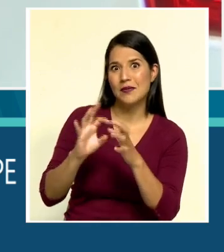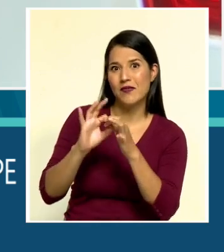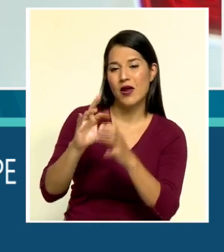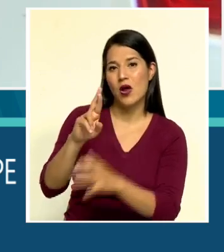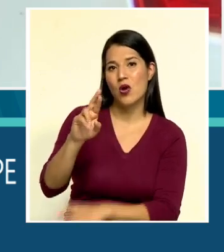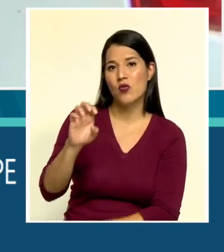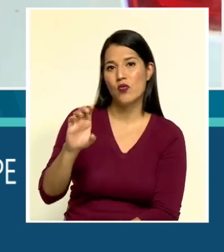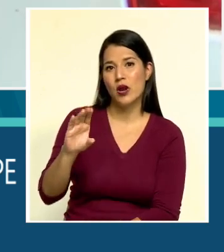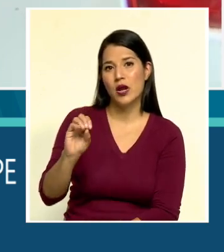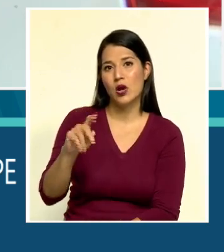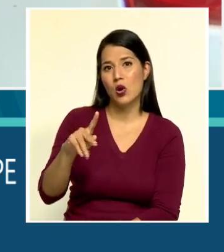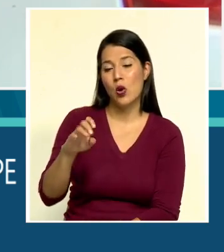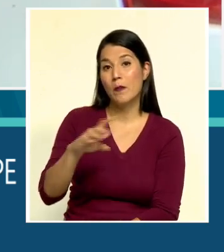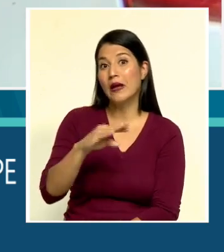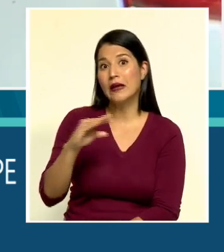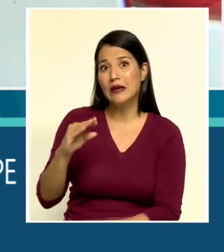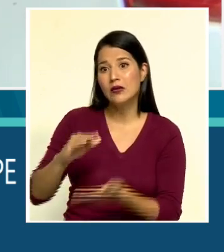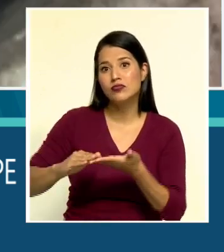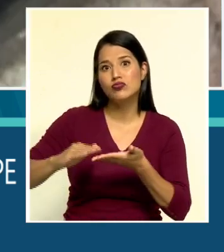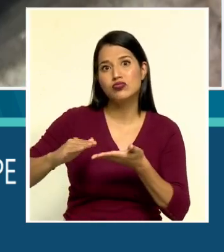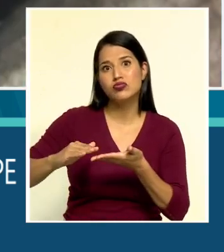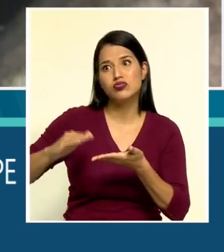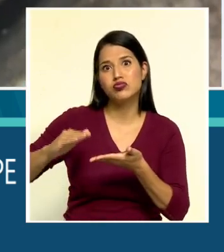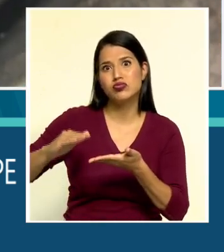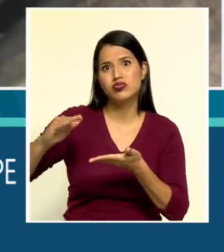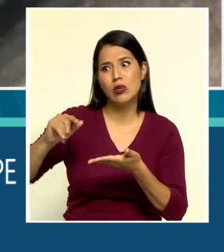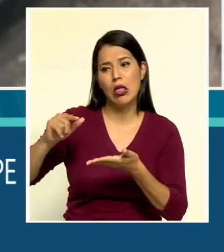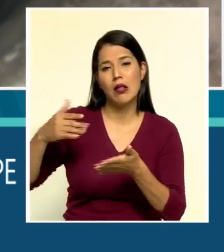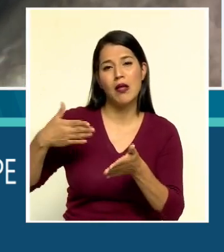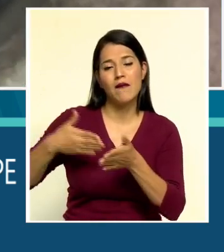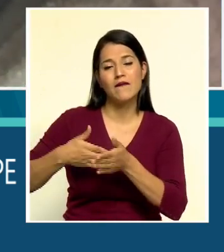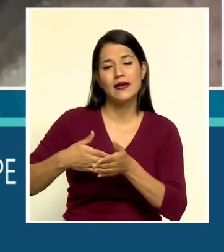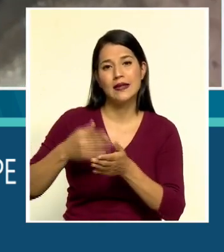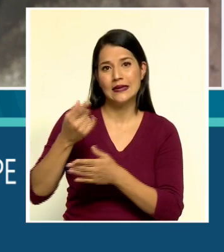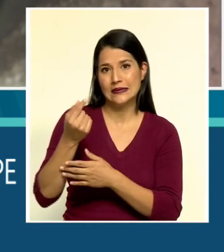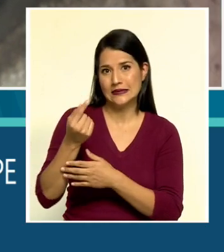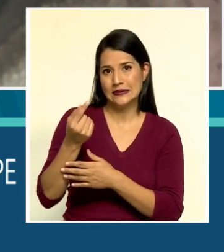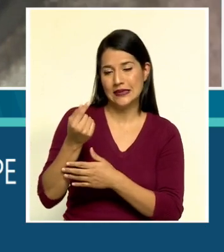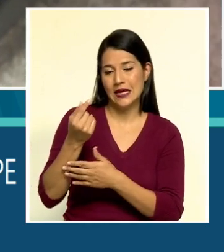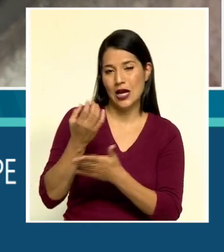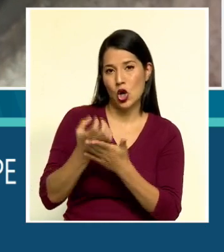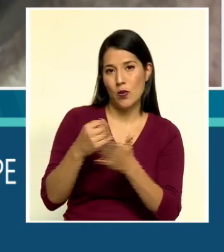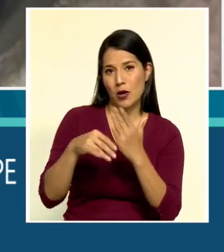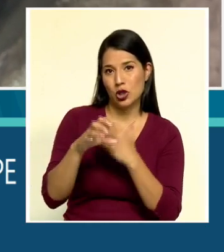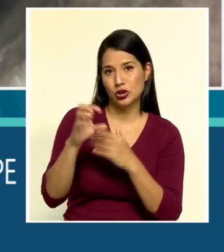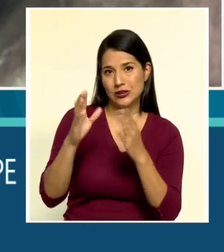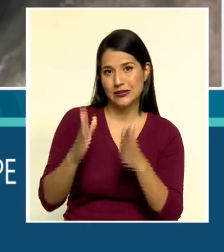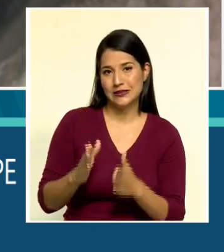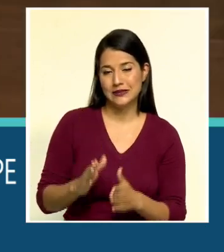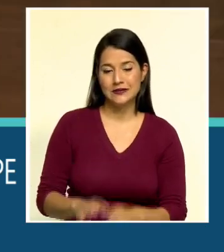golpe que tienen estos aumentos de gasolina para el bolsillo de los costarricenses.